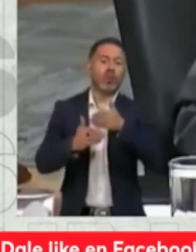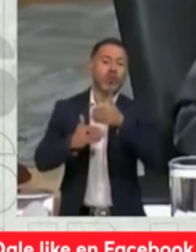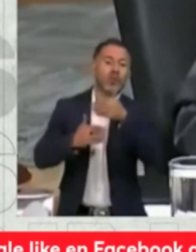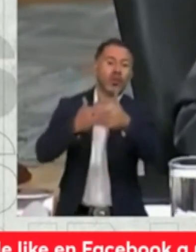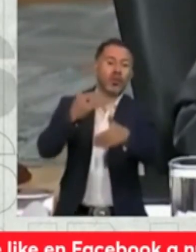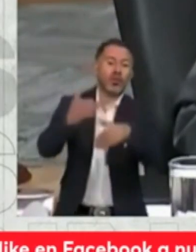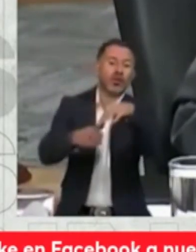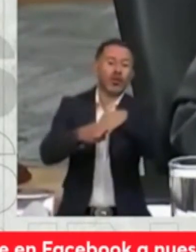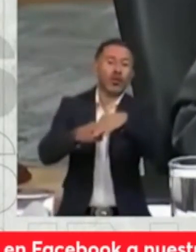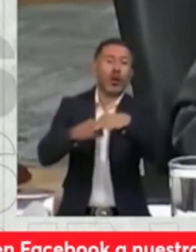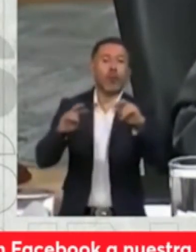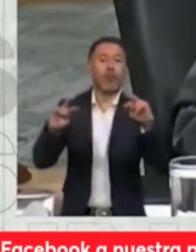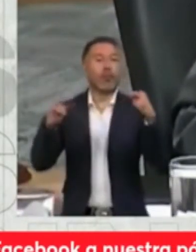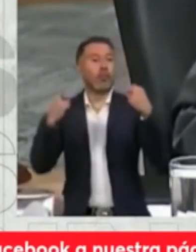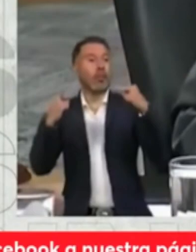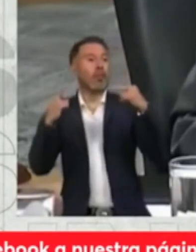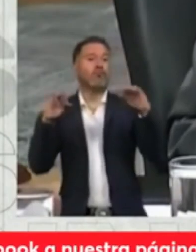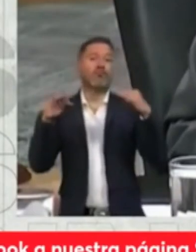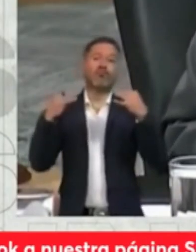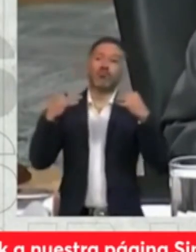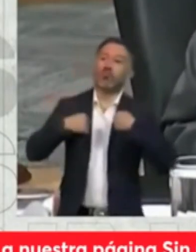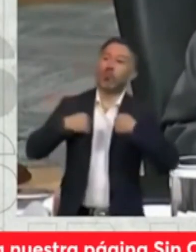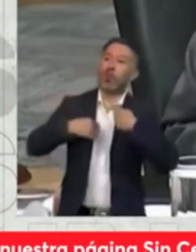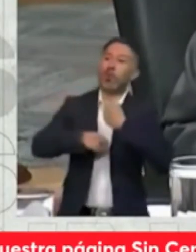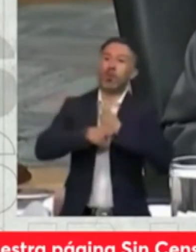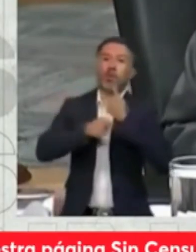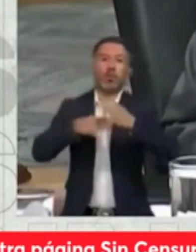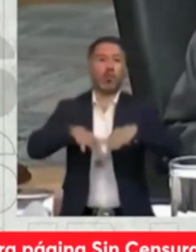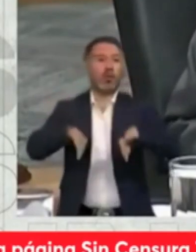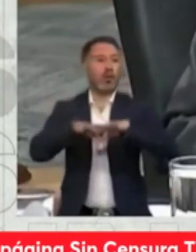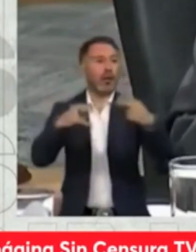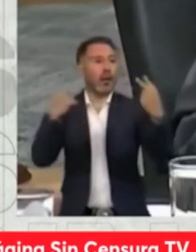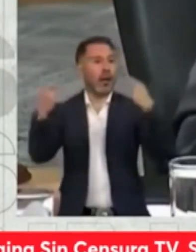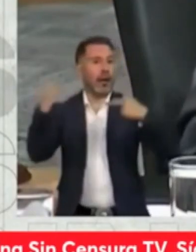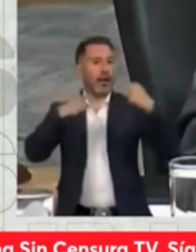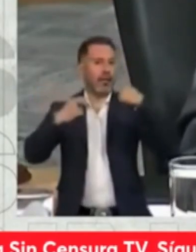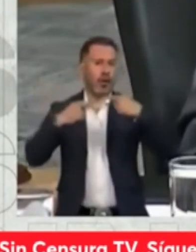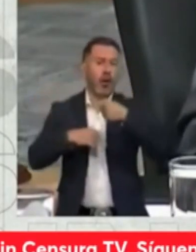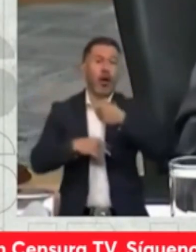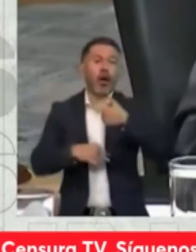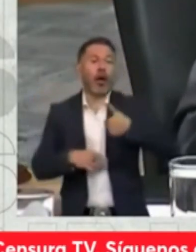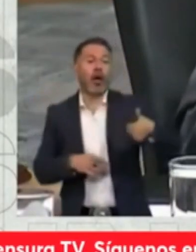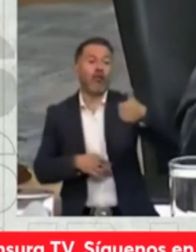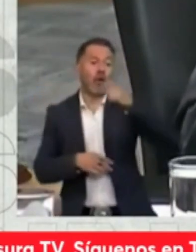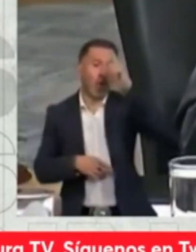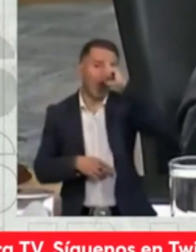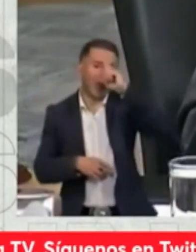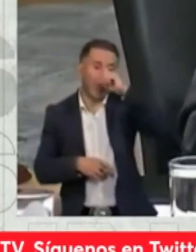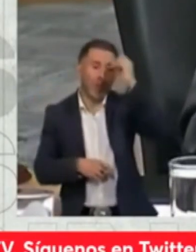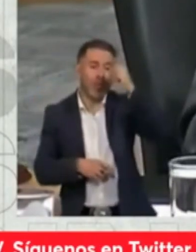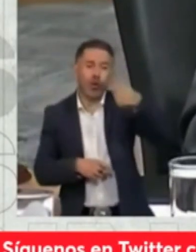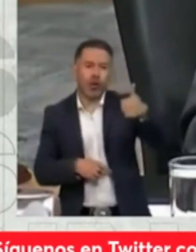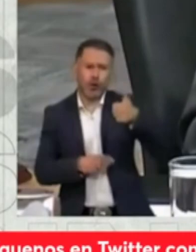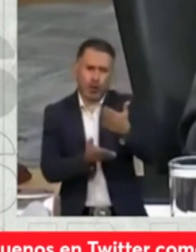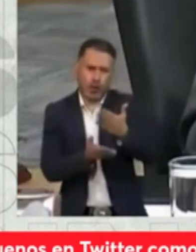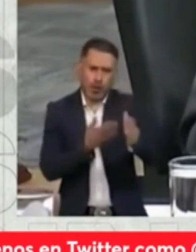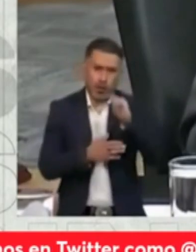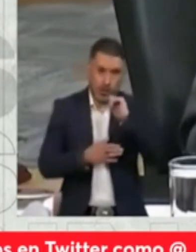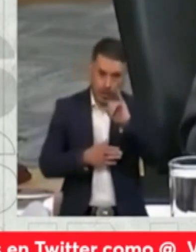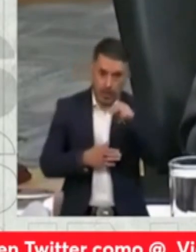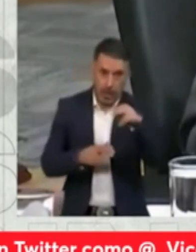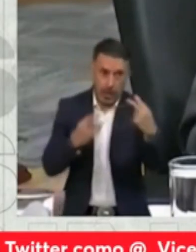este asunto, independientemente de la uniformidad en los planteamientos de los consejeros al respecto. En cuanto